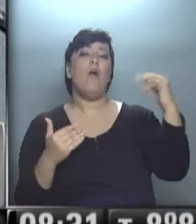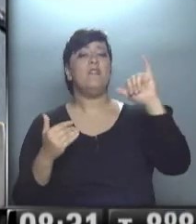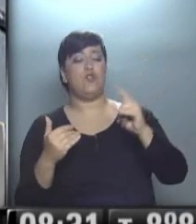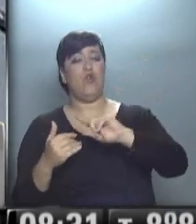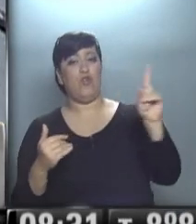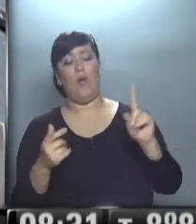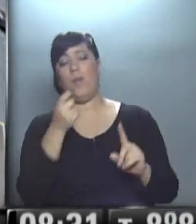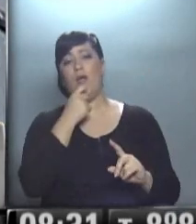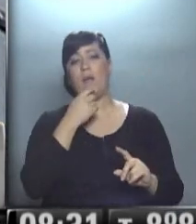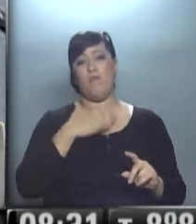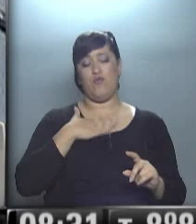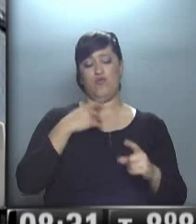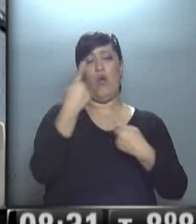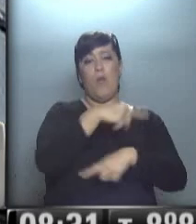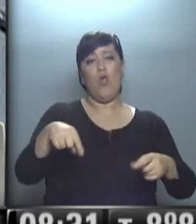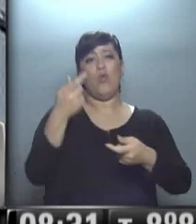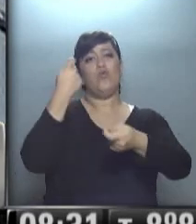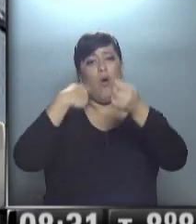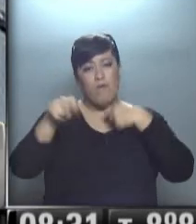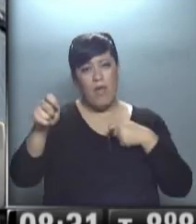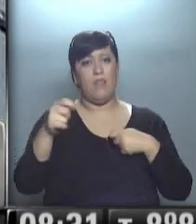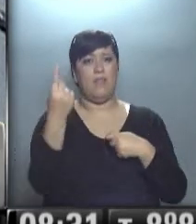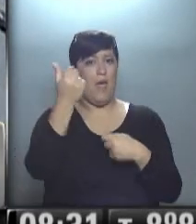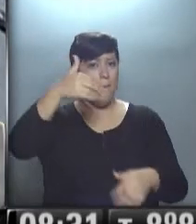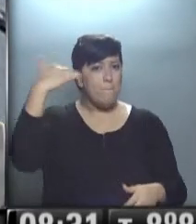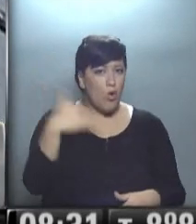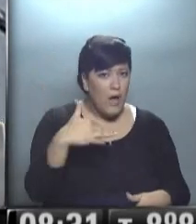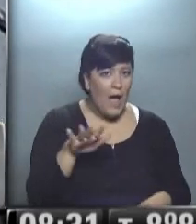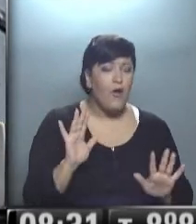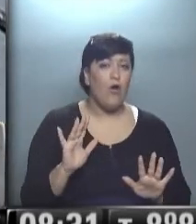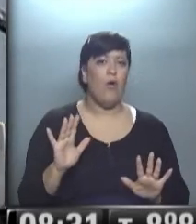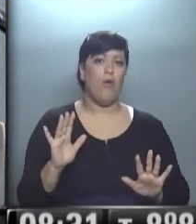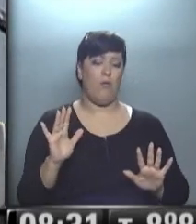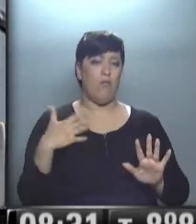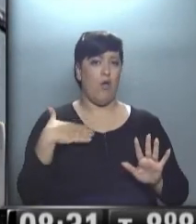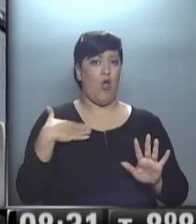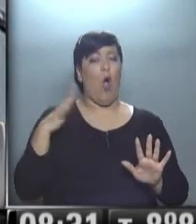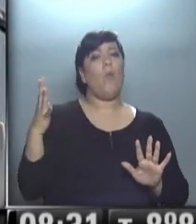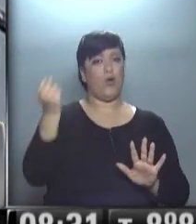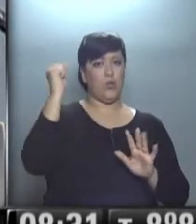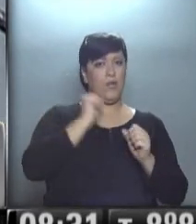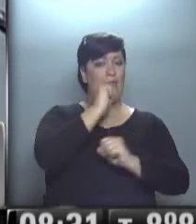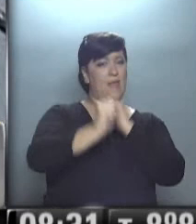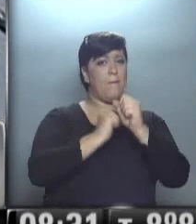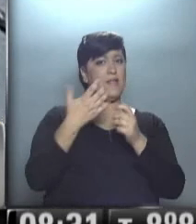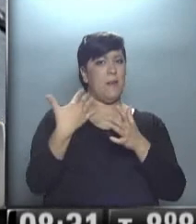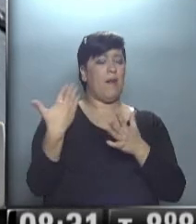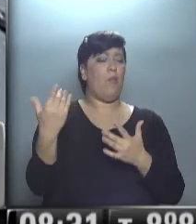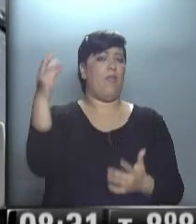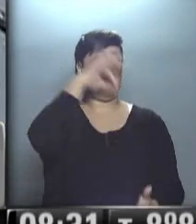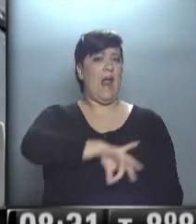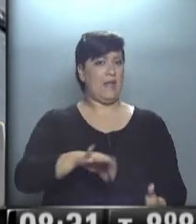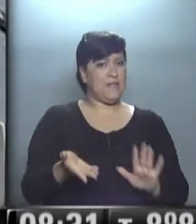vender un producto con el máximo nivel de valor claramente es una oportunidad excelente para tener mayor rentabilidad